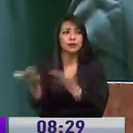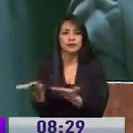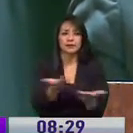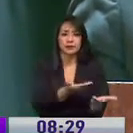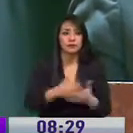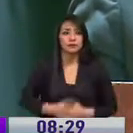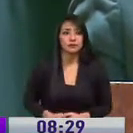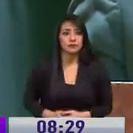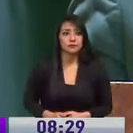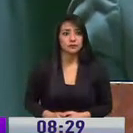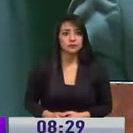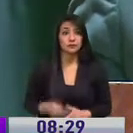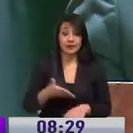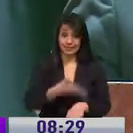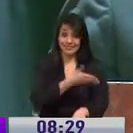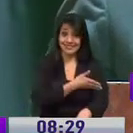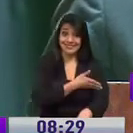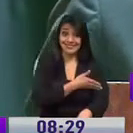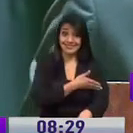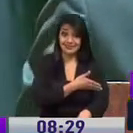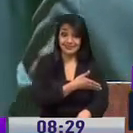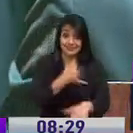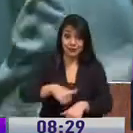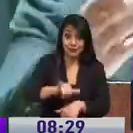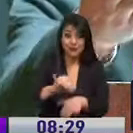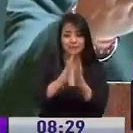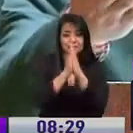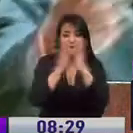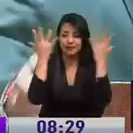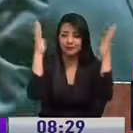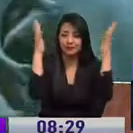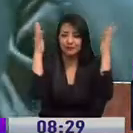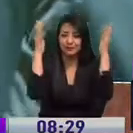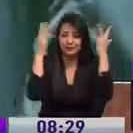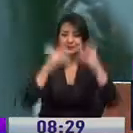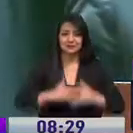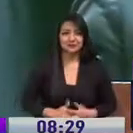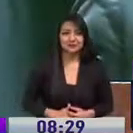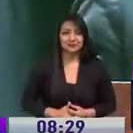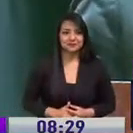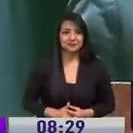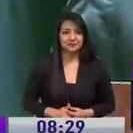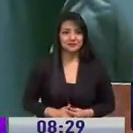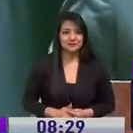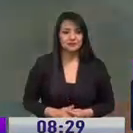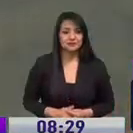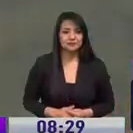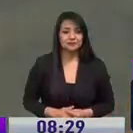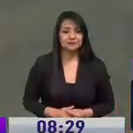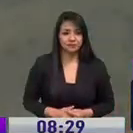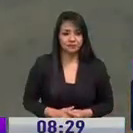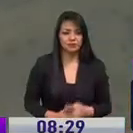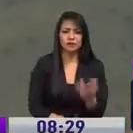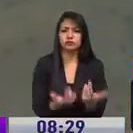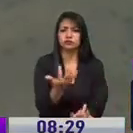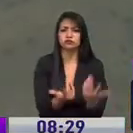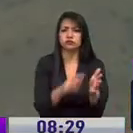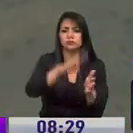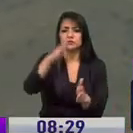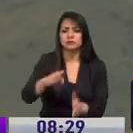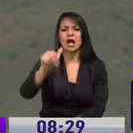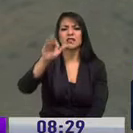los cuales, antes de continuar, pido un fuerte aplauso para ellos. El incendio en el Cerro